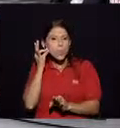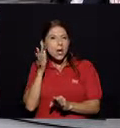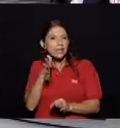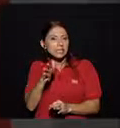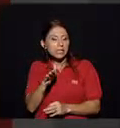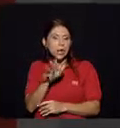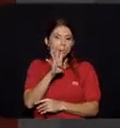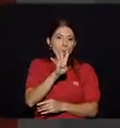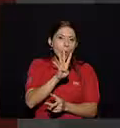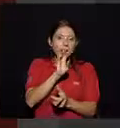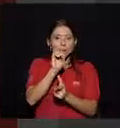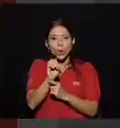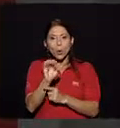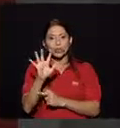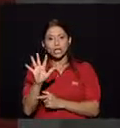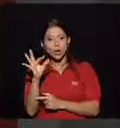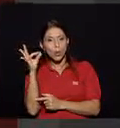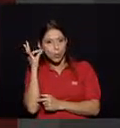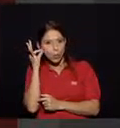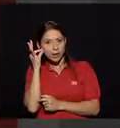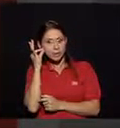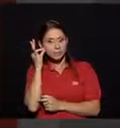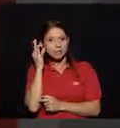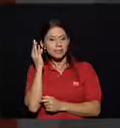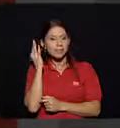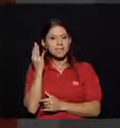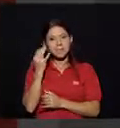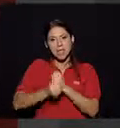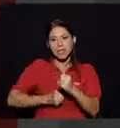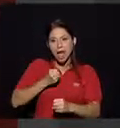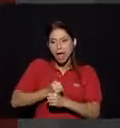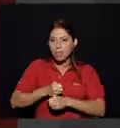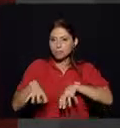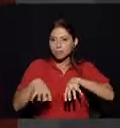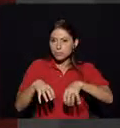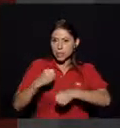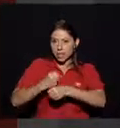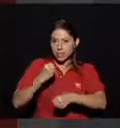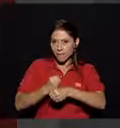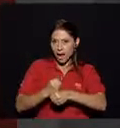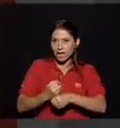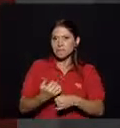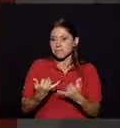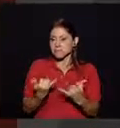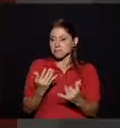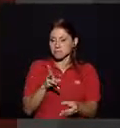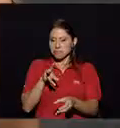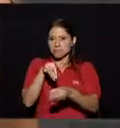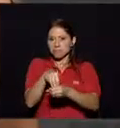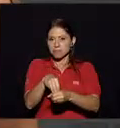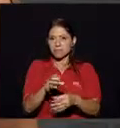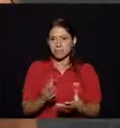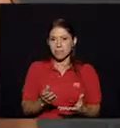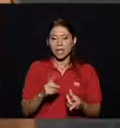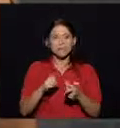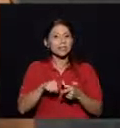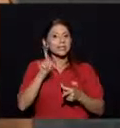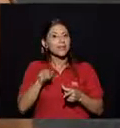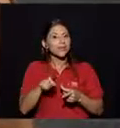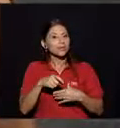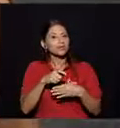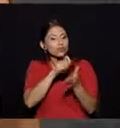participan alrededor entre 4 o 5 mujeres que están en edad de trabajar, o sea, se incorporan al mercado de trabajo. Entonces